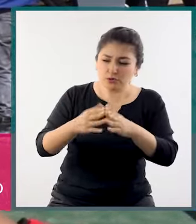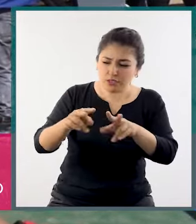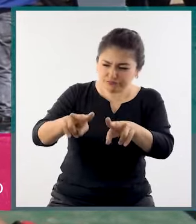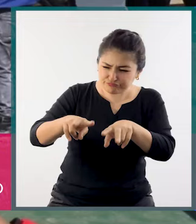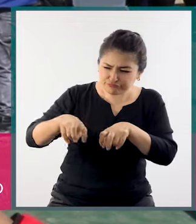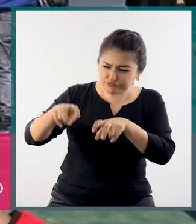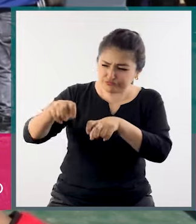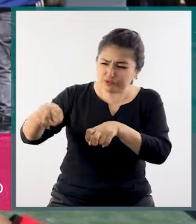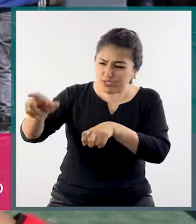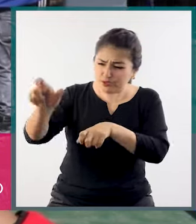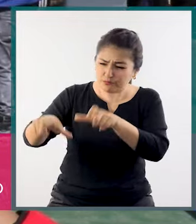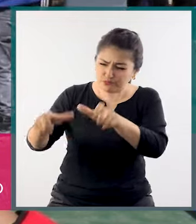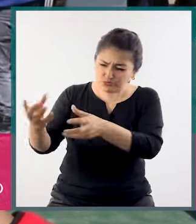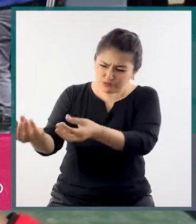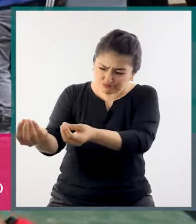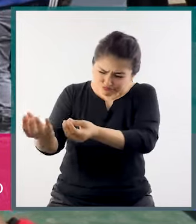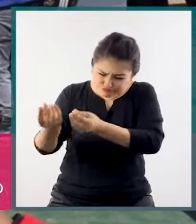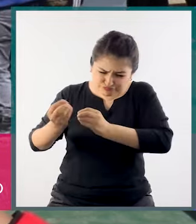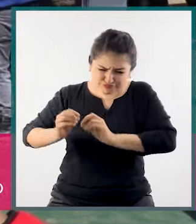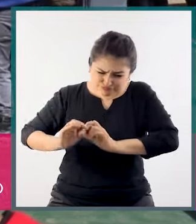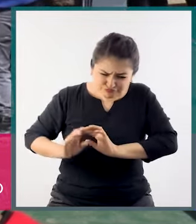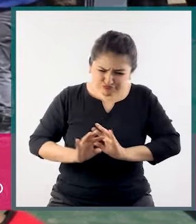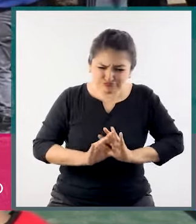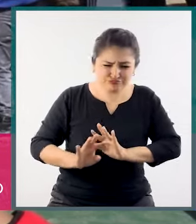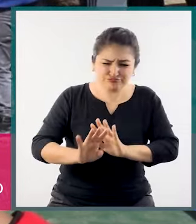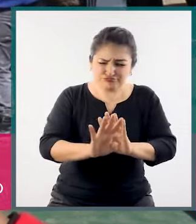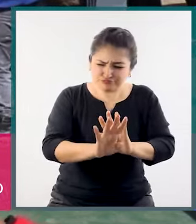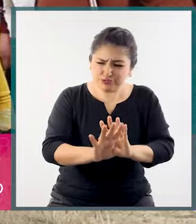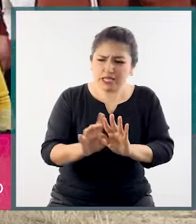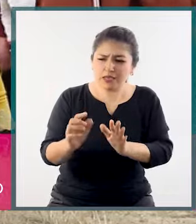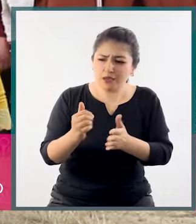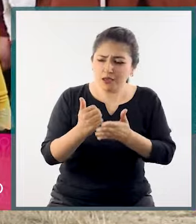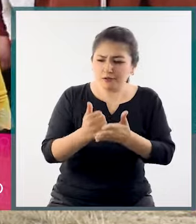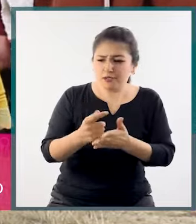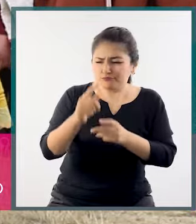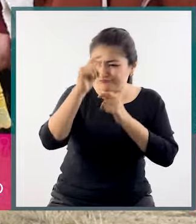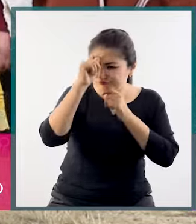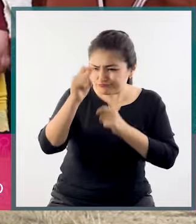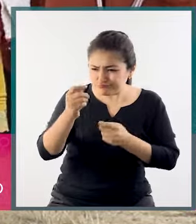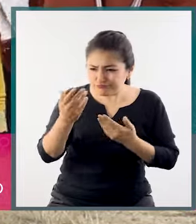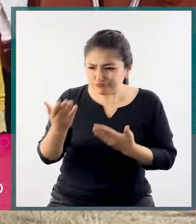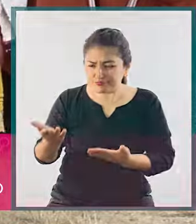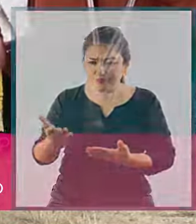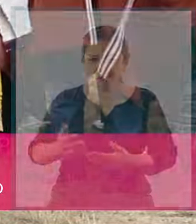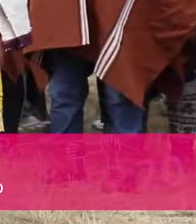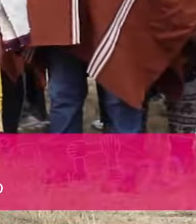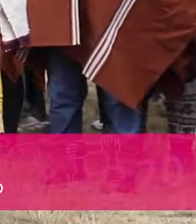que participaron también en la gesta histórica, ¿no?